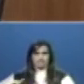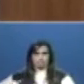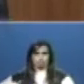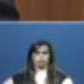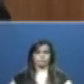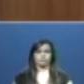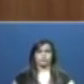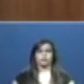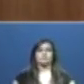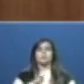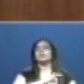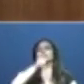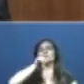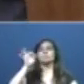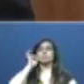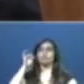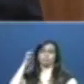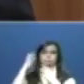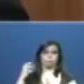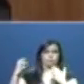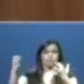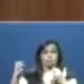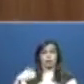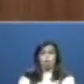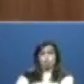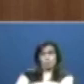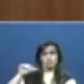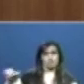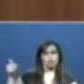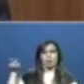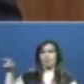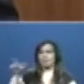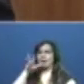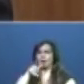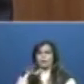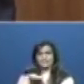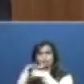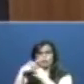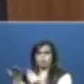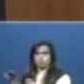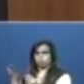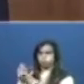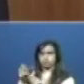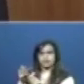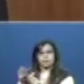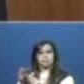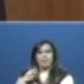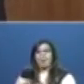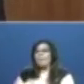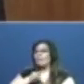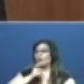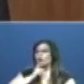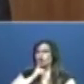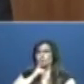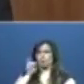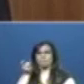señoras y señores procuradores el gobierno de la nación está afrontando este desfavorable escenario tomando iniciativas